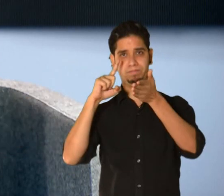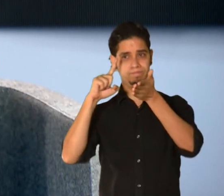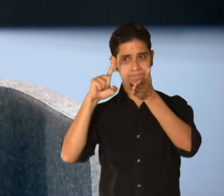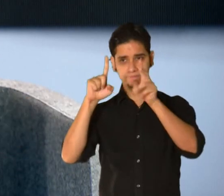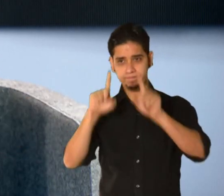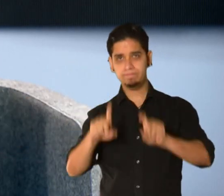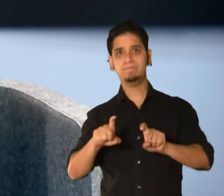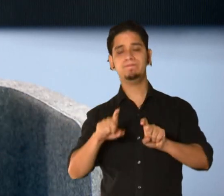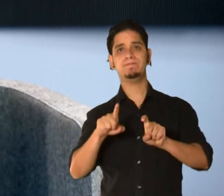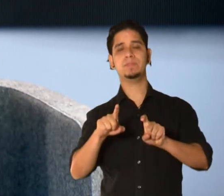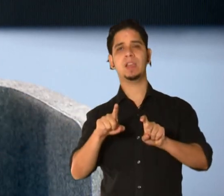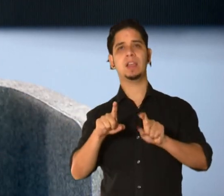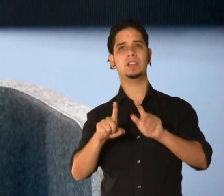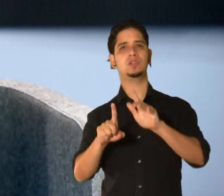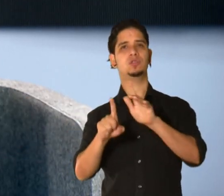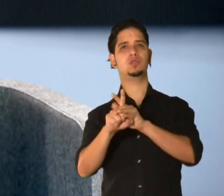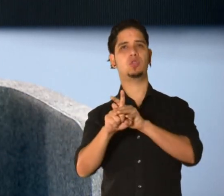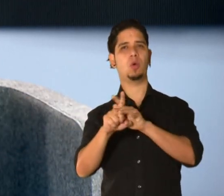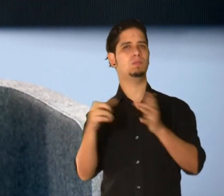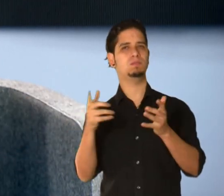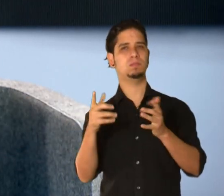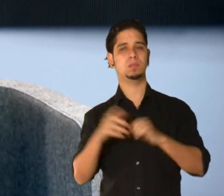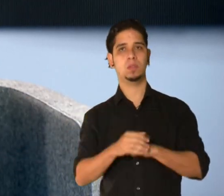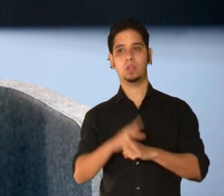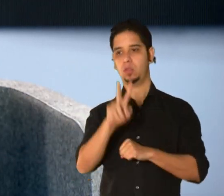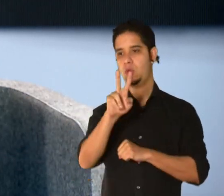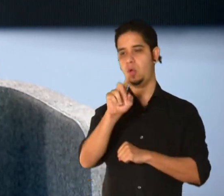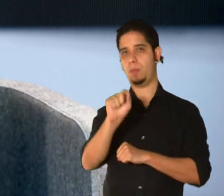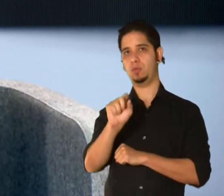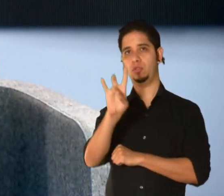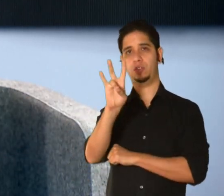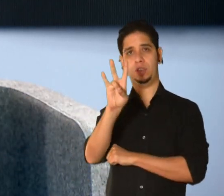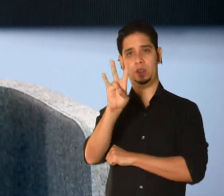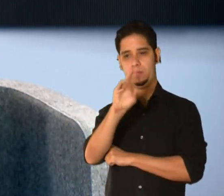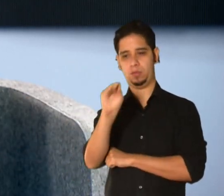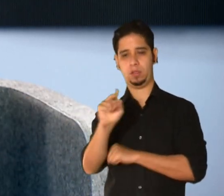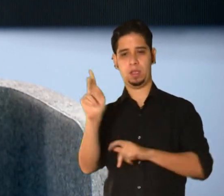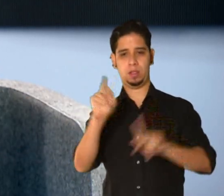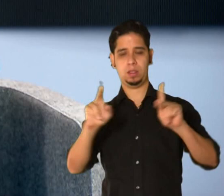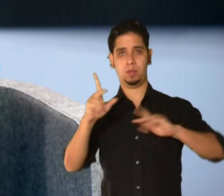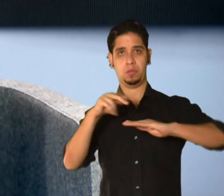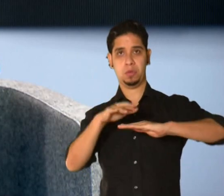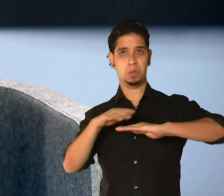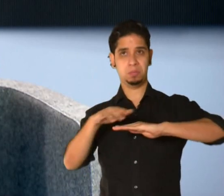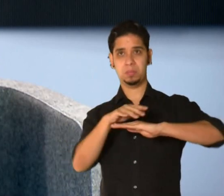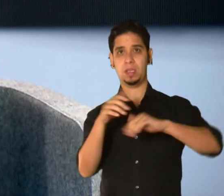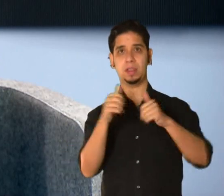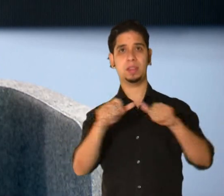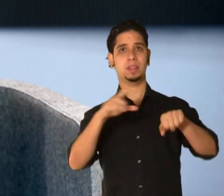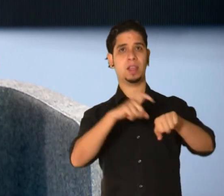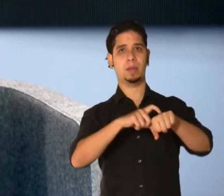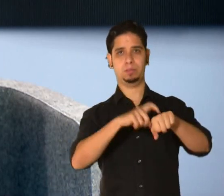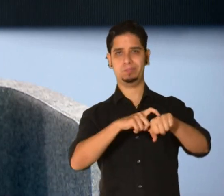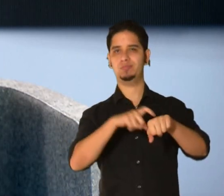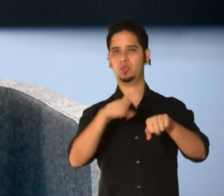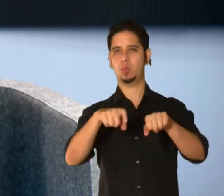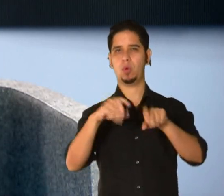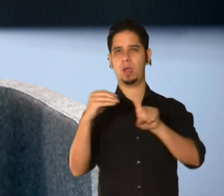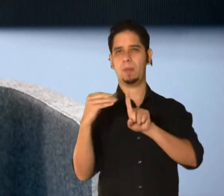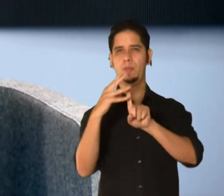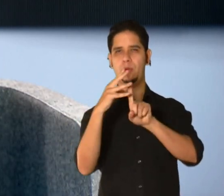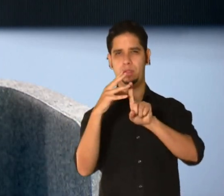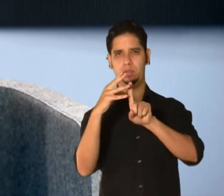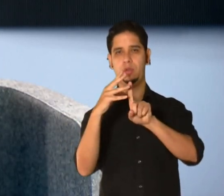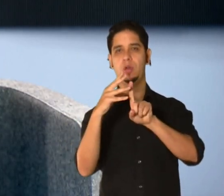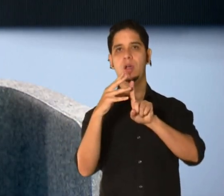Rico reflejó que el 2.7% de la población en Puerto Rico en algún momento estuvo expuesta al virus